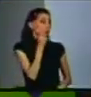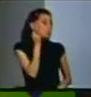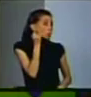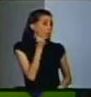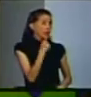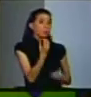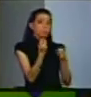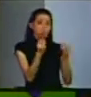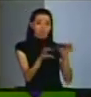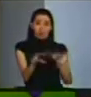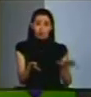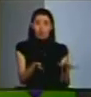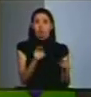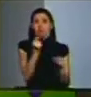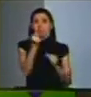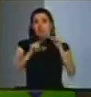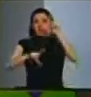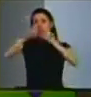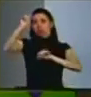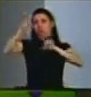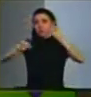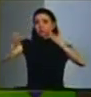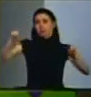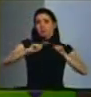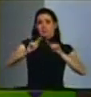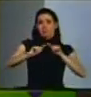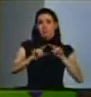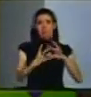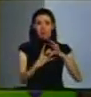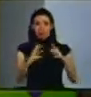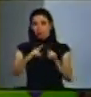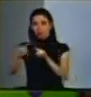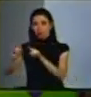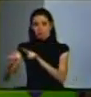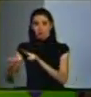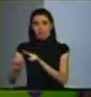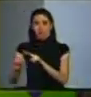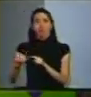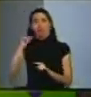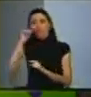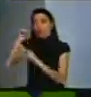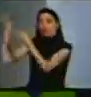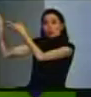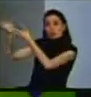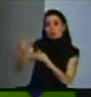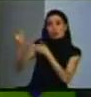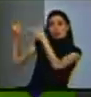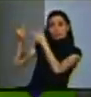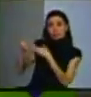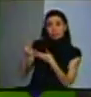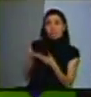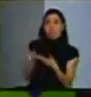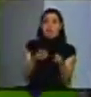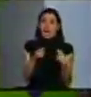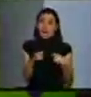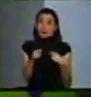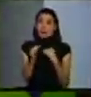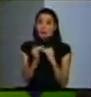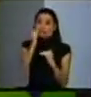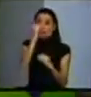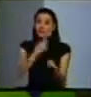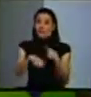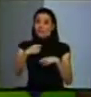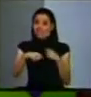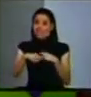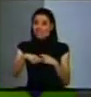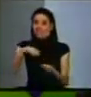buenos productos, bastante variedad de precios y de artículos. Y nos están llegando cada día. Una apuesta por aumentar las ventas